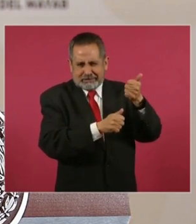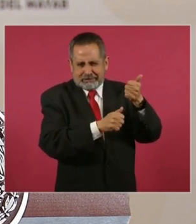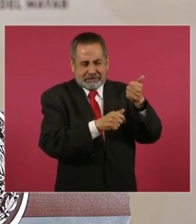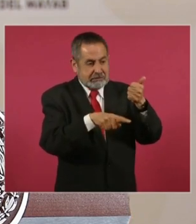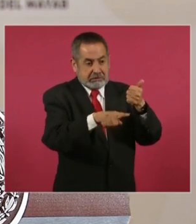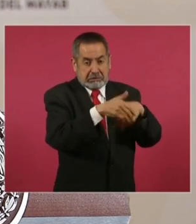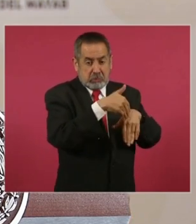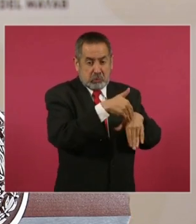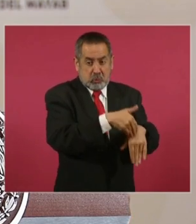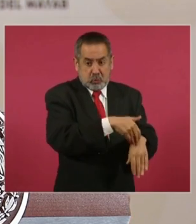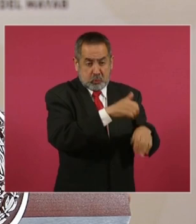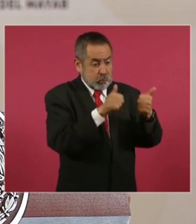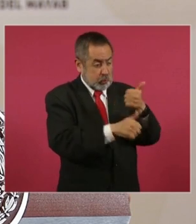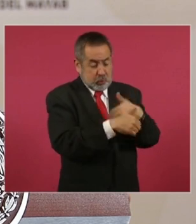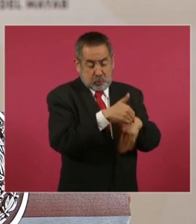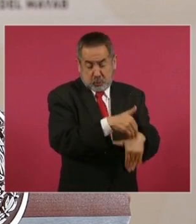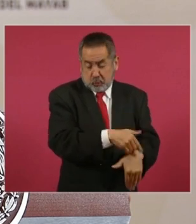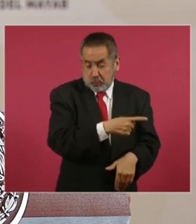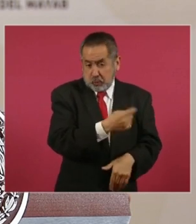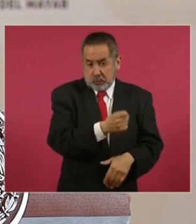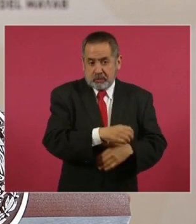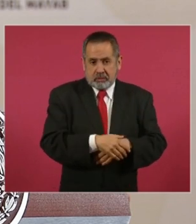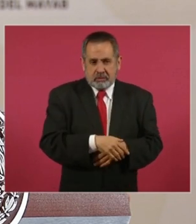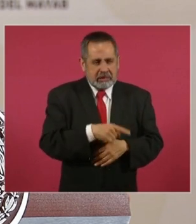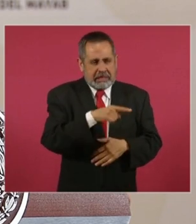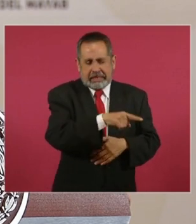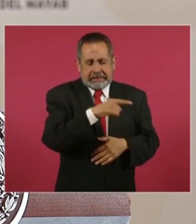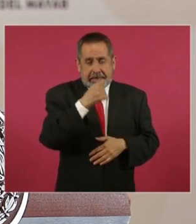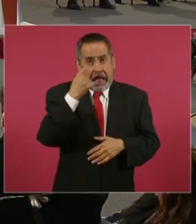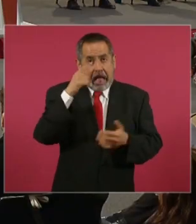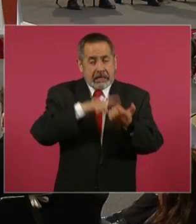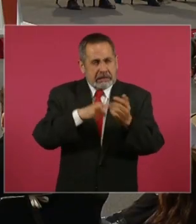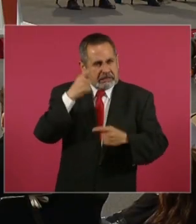los machuchones. Tiene un pensamiento